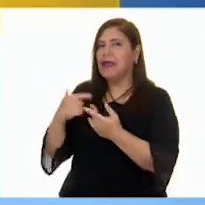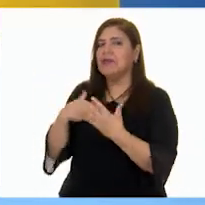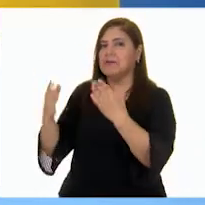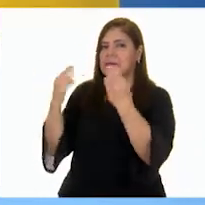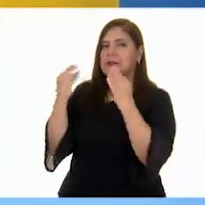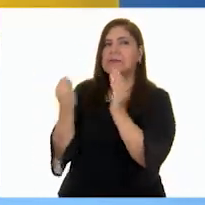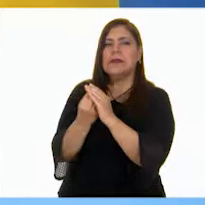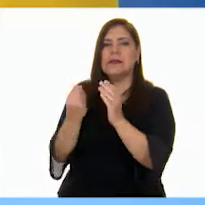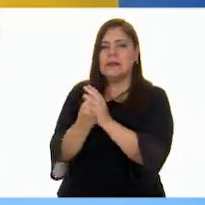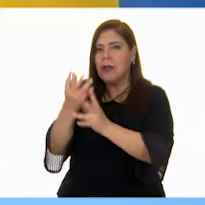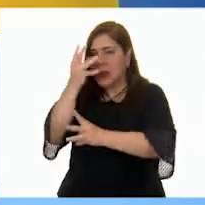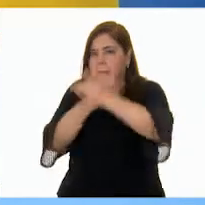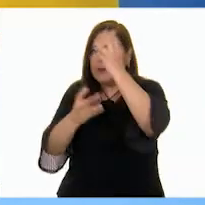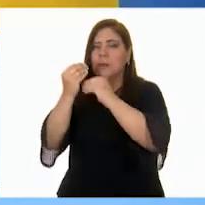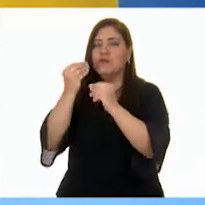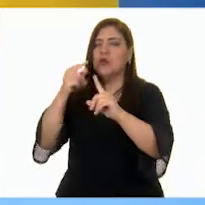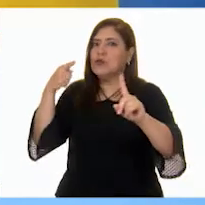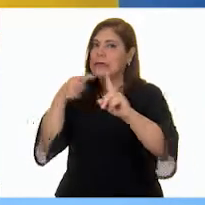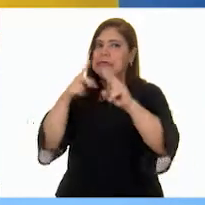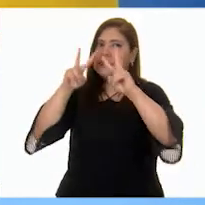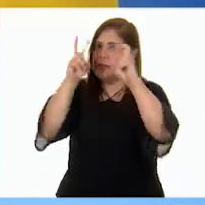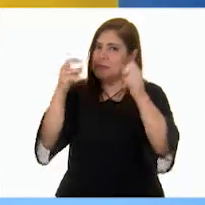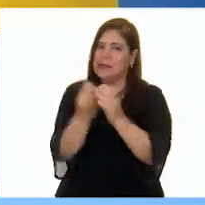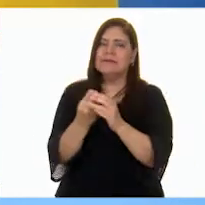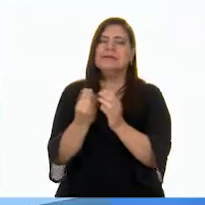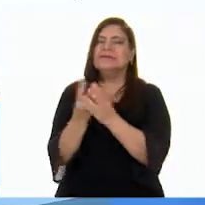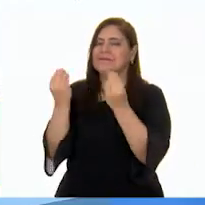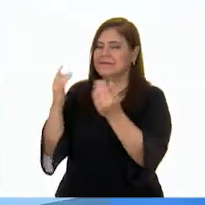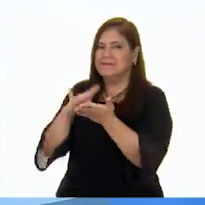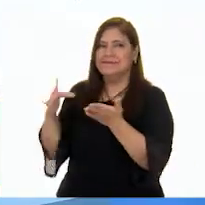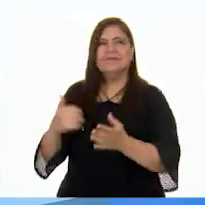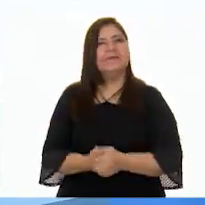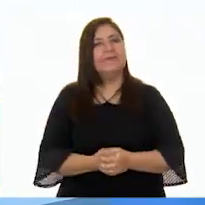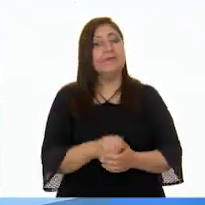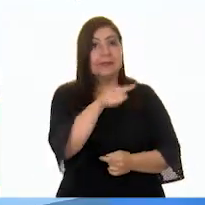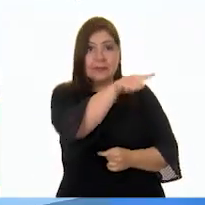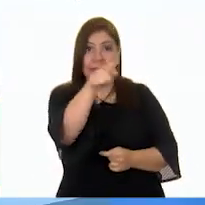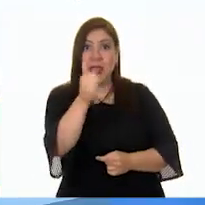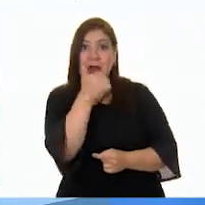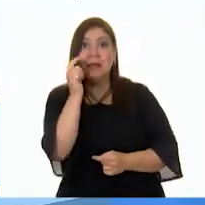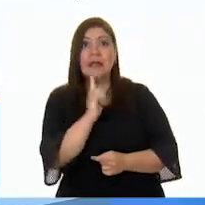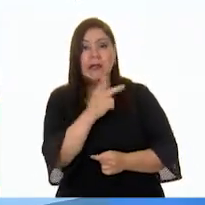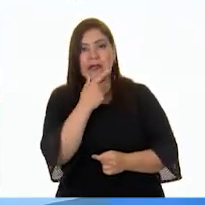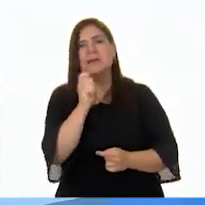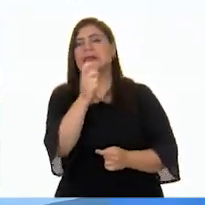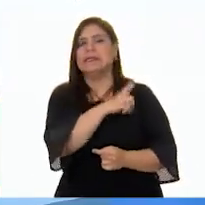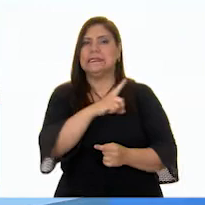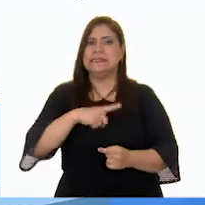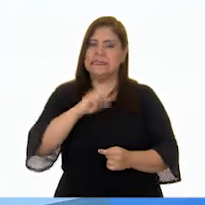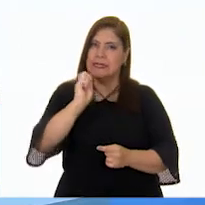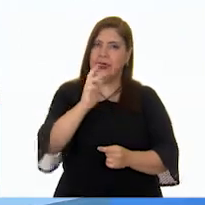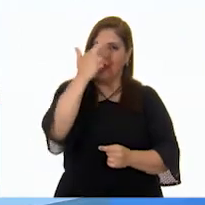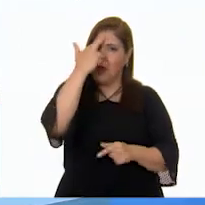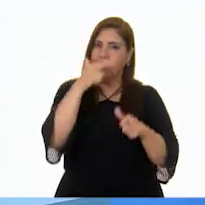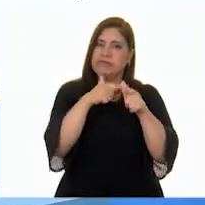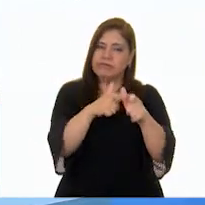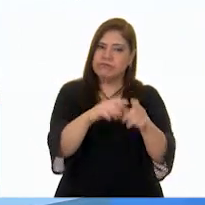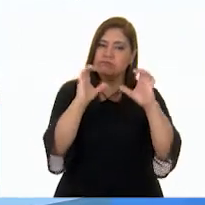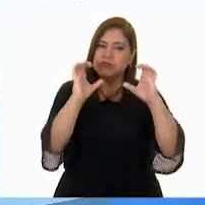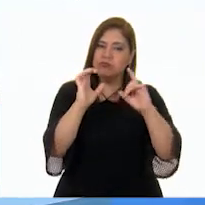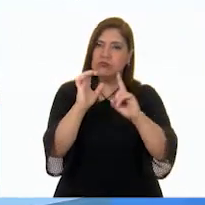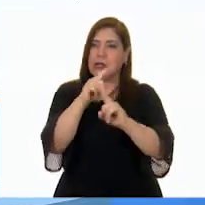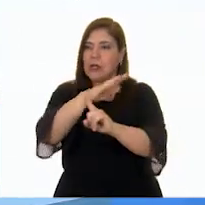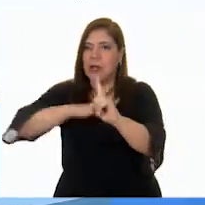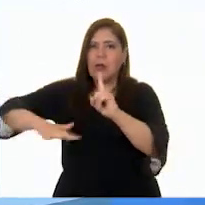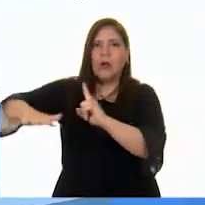aprendiendo muchísimo de matemáticas. Muchas gracias. Alumnas y alumnos, recuerden cuidar su salud y de las personas que están a